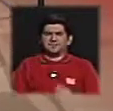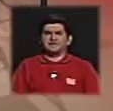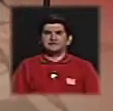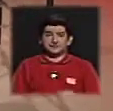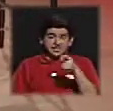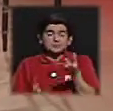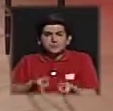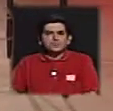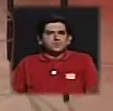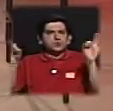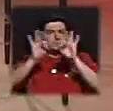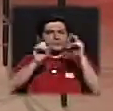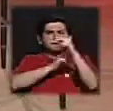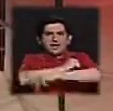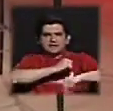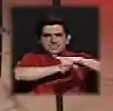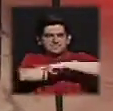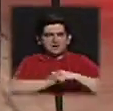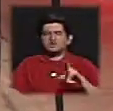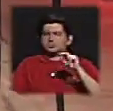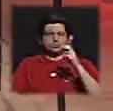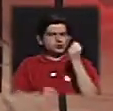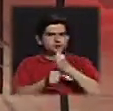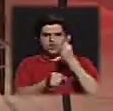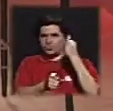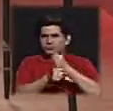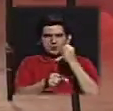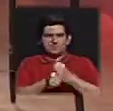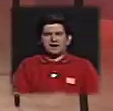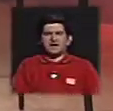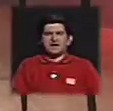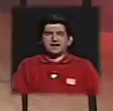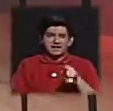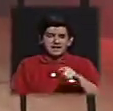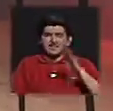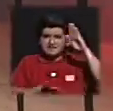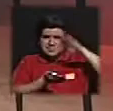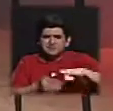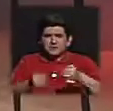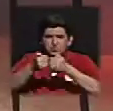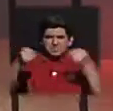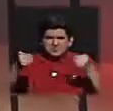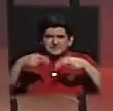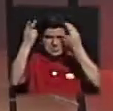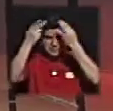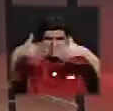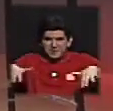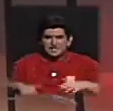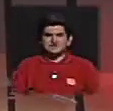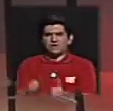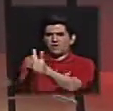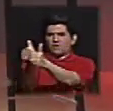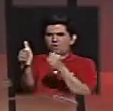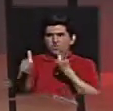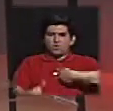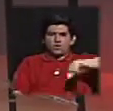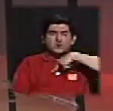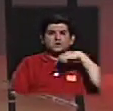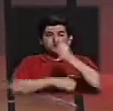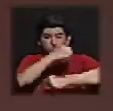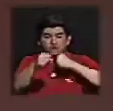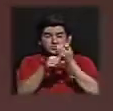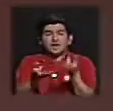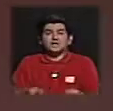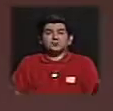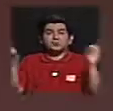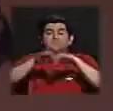es clave. Los países que no han hecho el trabajo en cerrar la brecha digital han quedado relegados y nosotros estamos perdiendo años